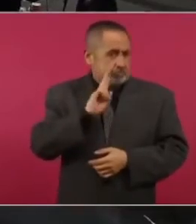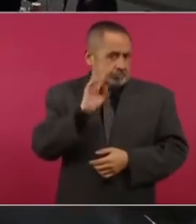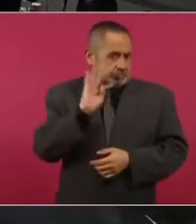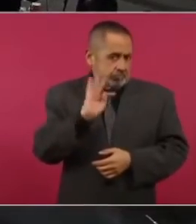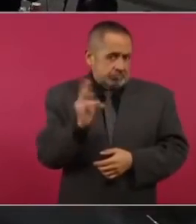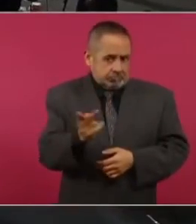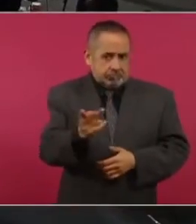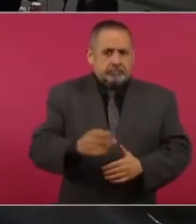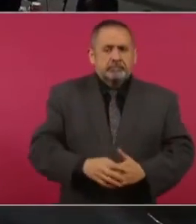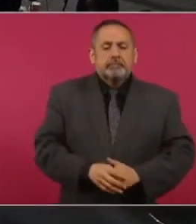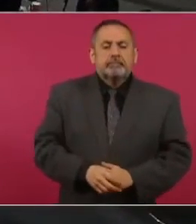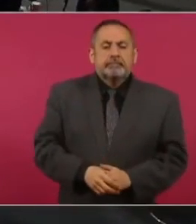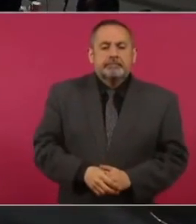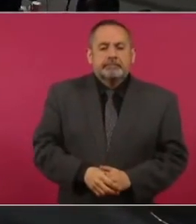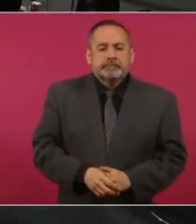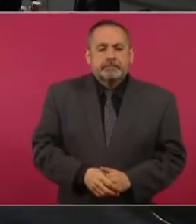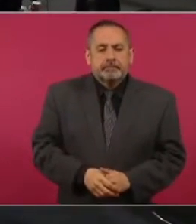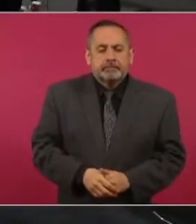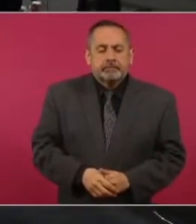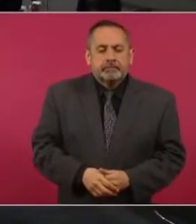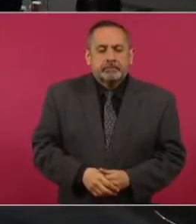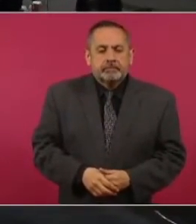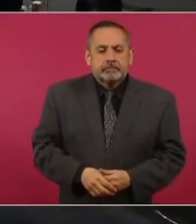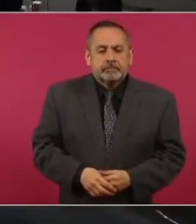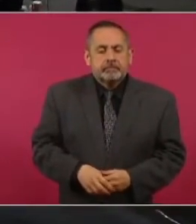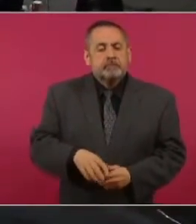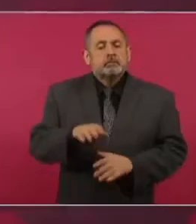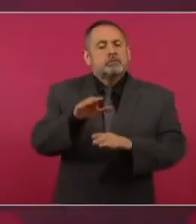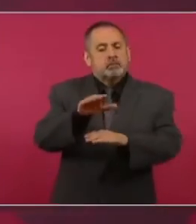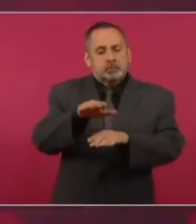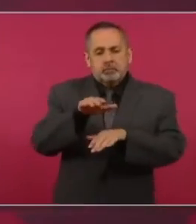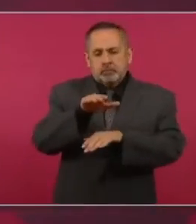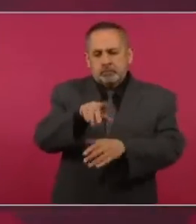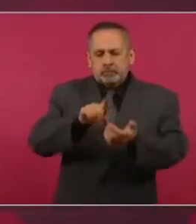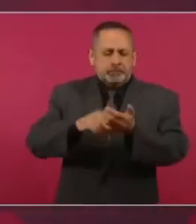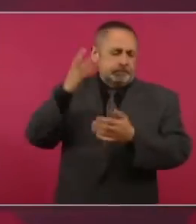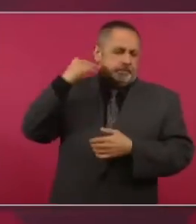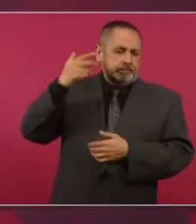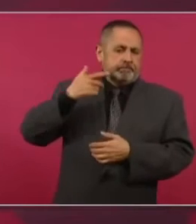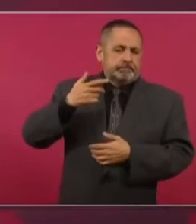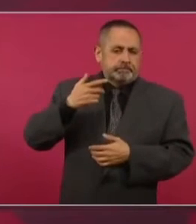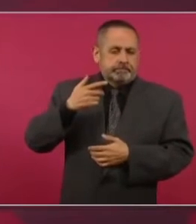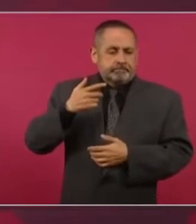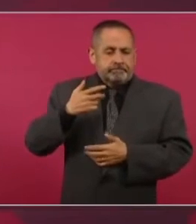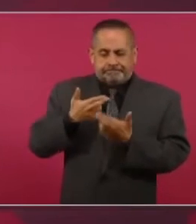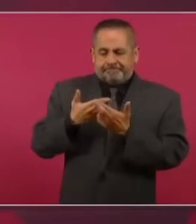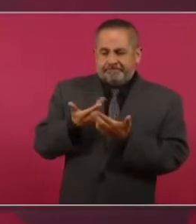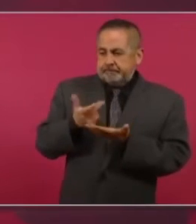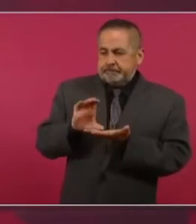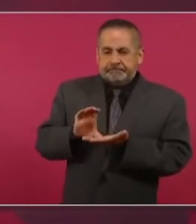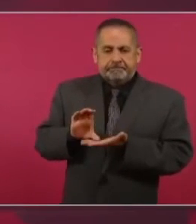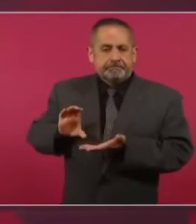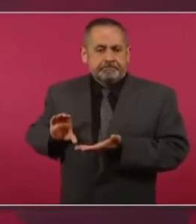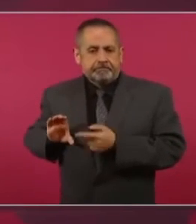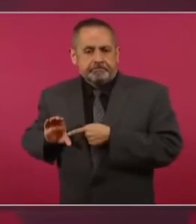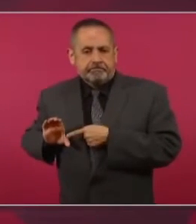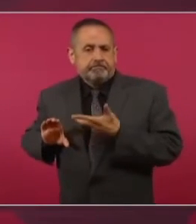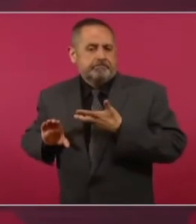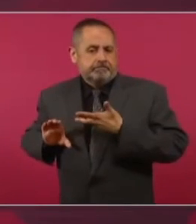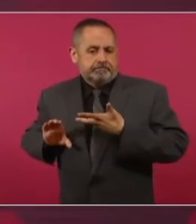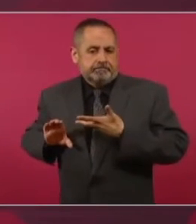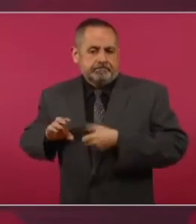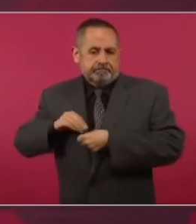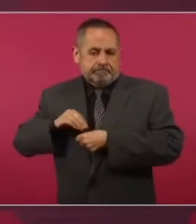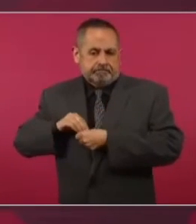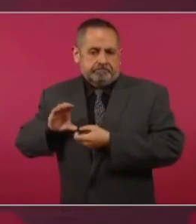Bueno, sobre partida secreta que existió durante mucho tiempo y lo del manejo de la